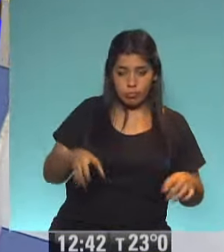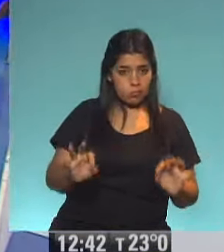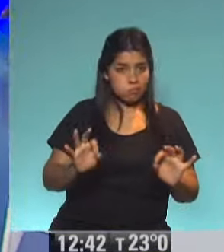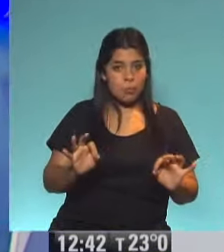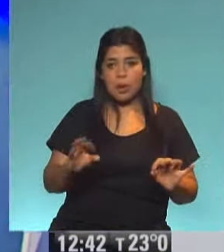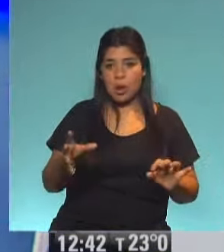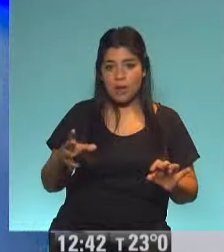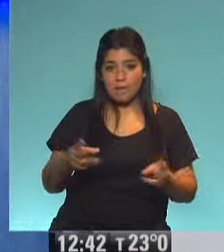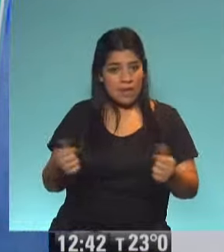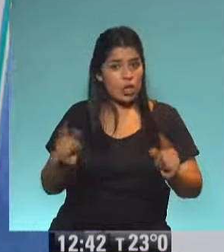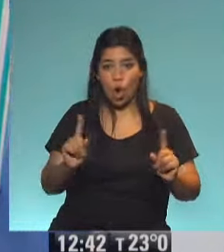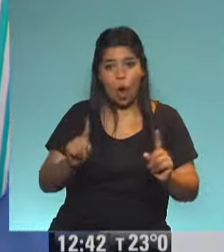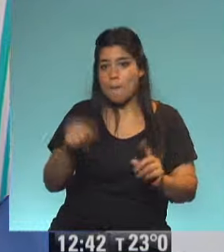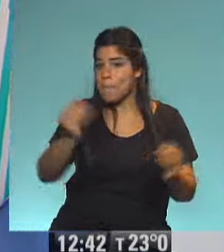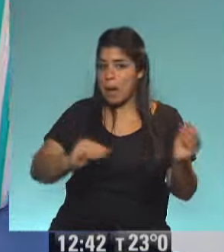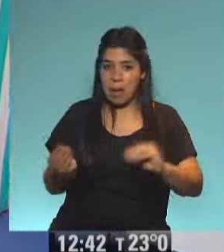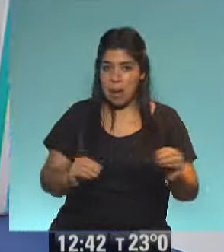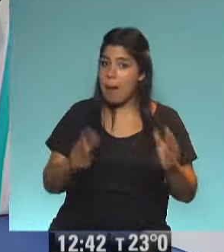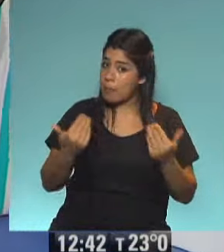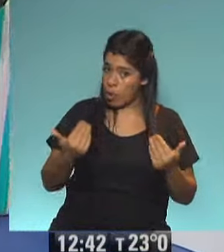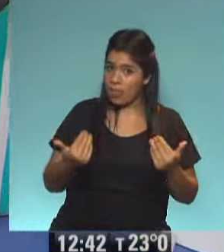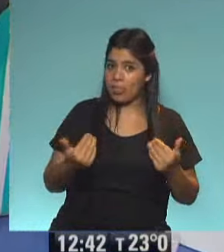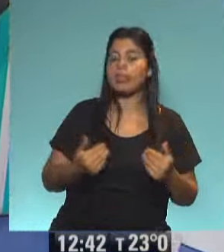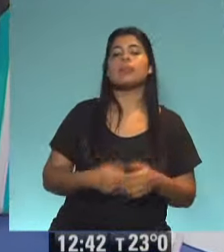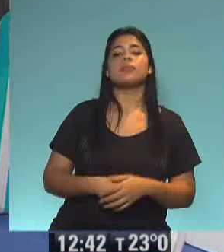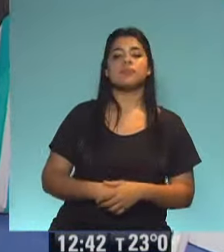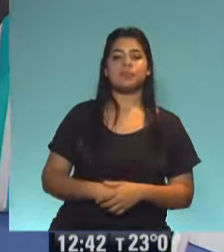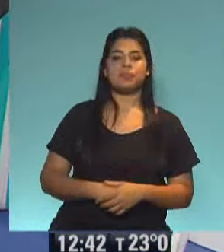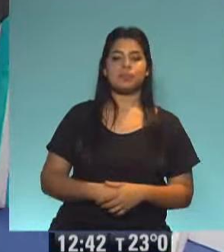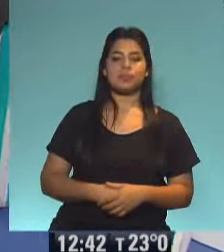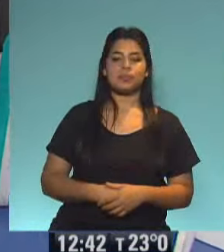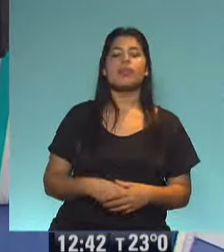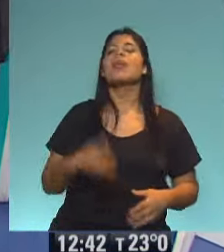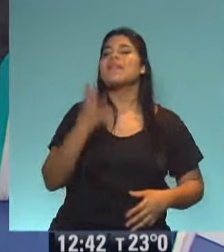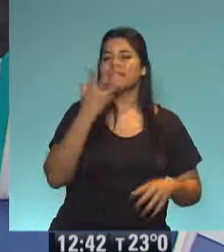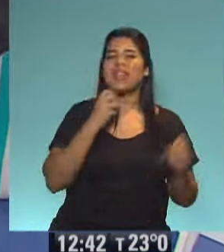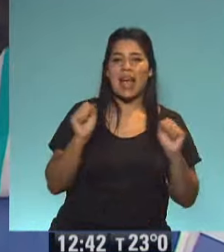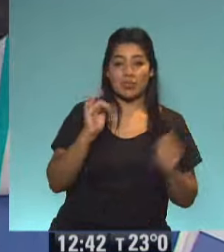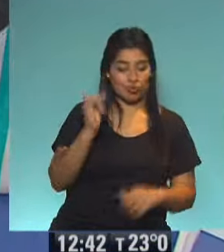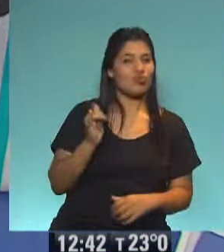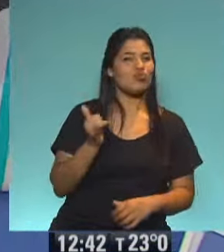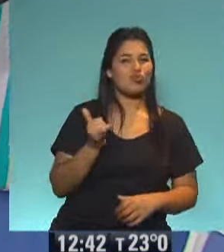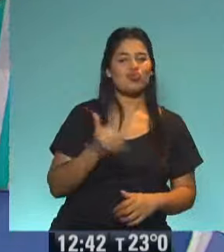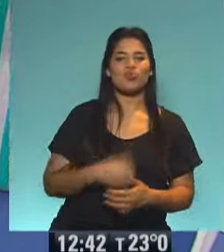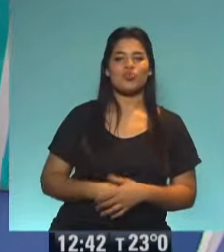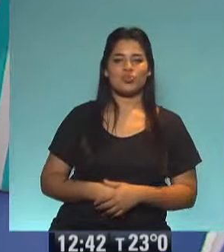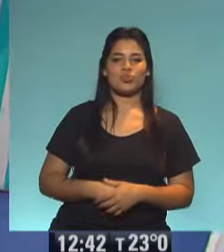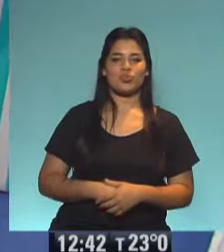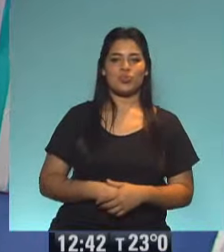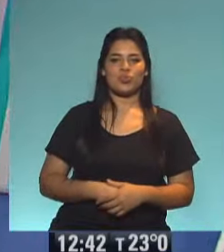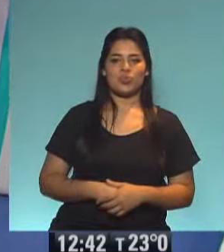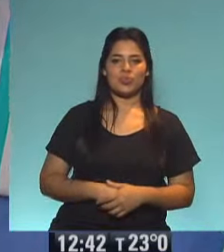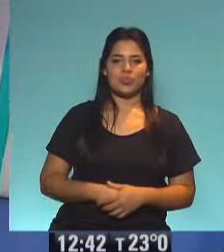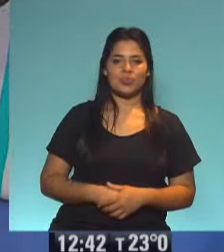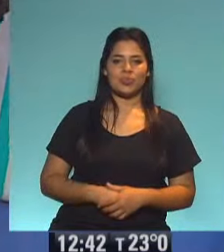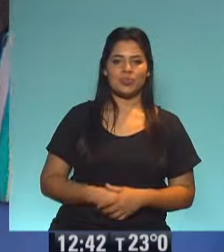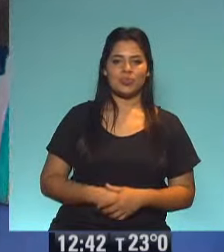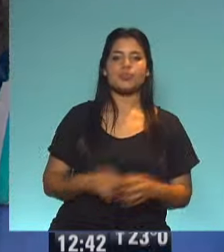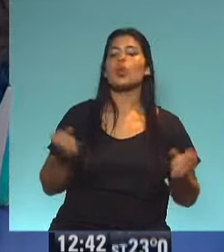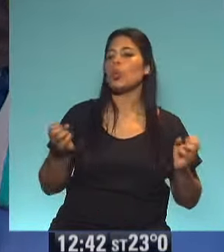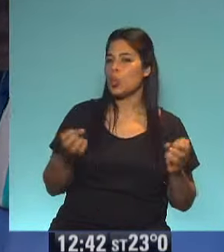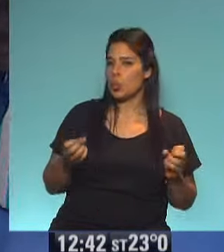otro tipo de colores. O sea, que también podemos pintar manos de diferentes colores, tonos de piel. Me encantó. Y después vemos cómo las, cómo las acomodamos. Dale.